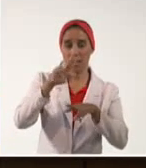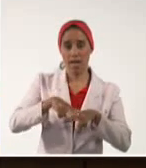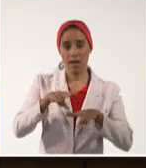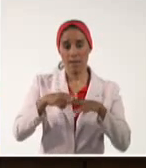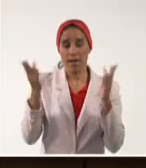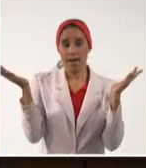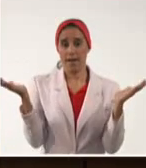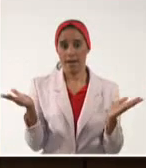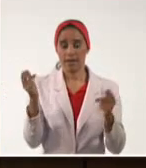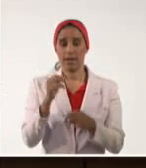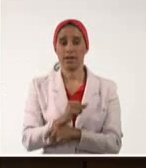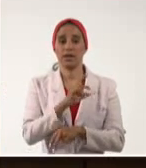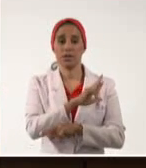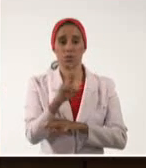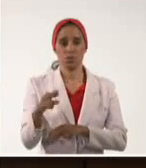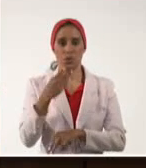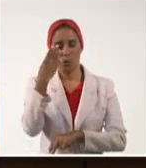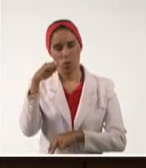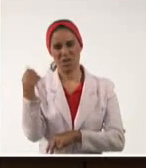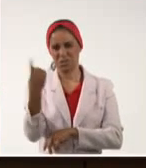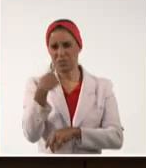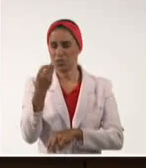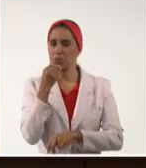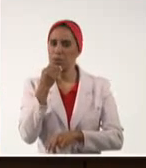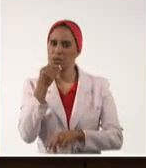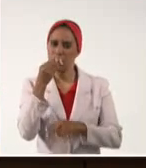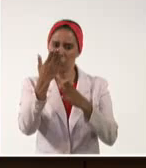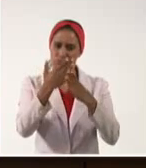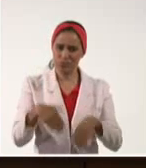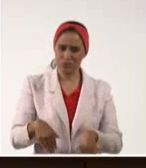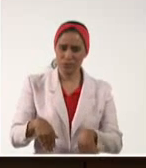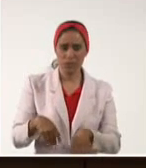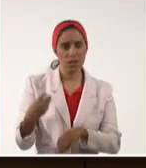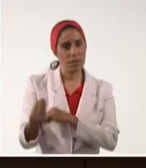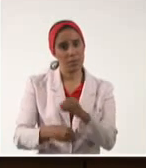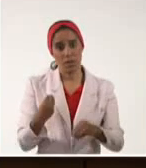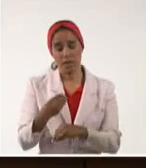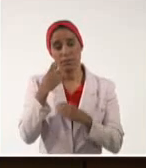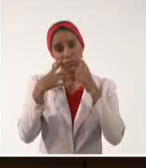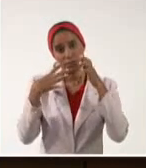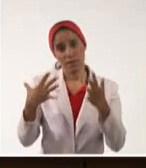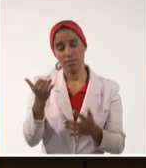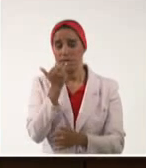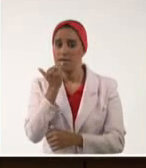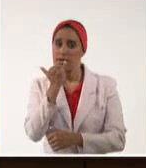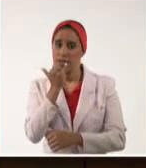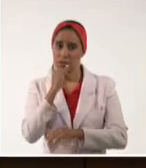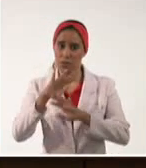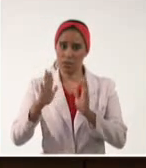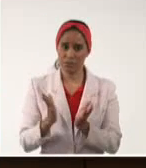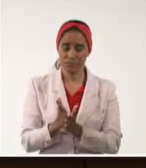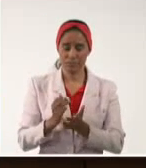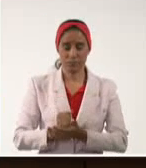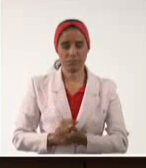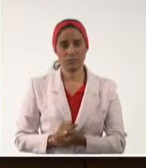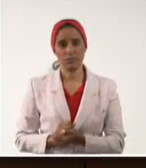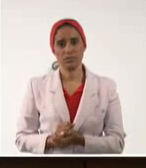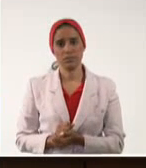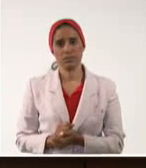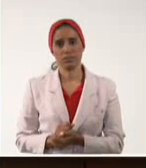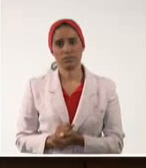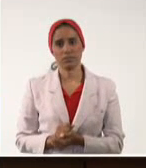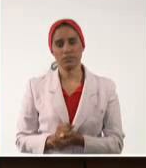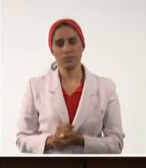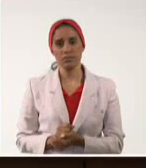revolución la podíamos destruir nosotros mismos si no corregíamos los errores y las desviaciones. Por su